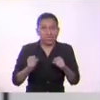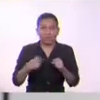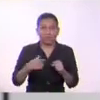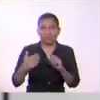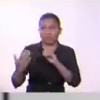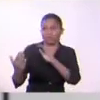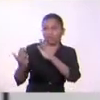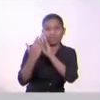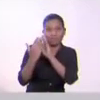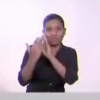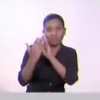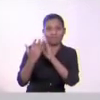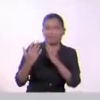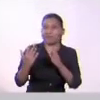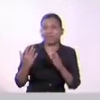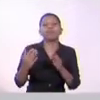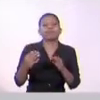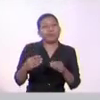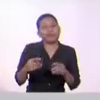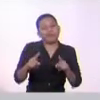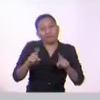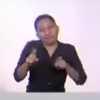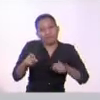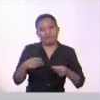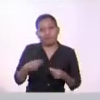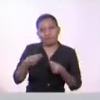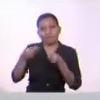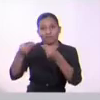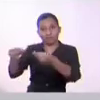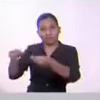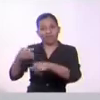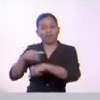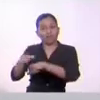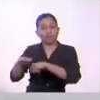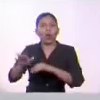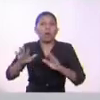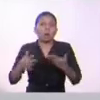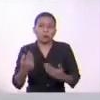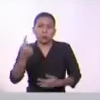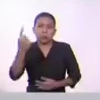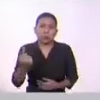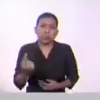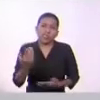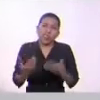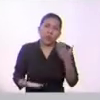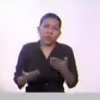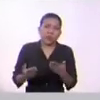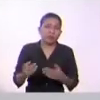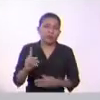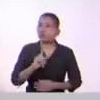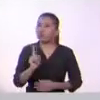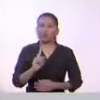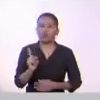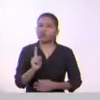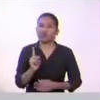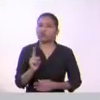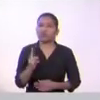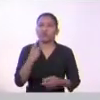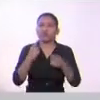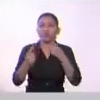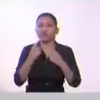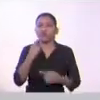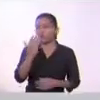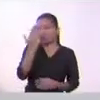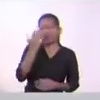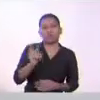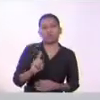manera personal, ya sea porque la persona a entrevistar no desee proporcionar una entrevista personal